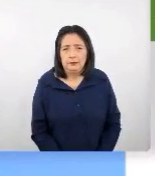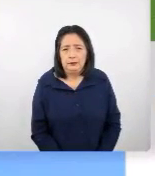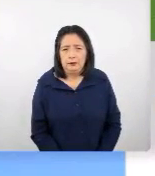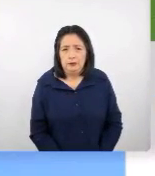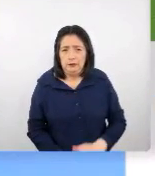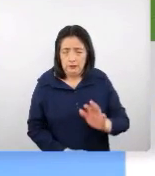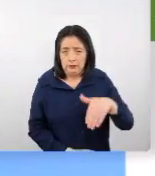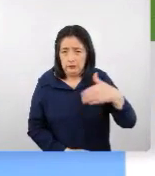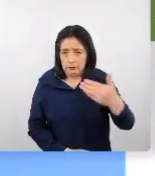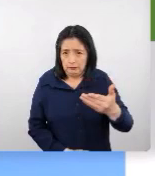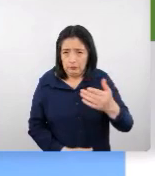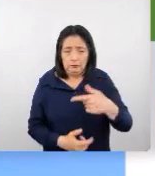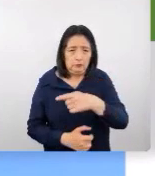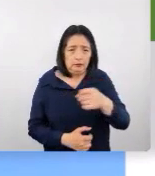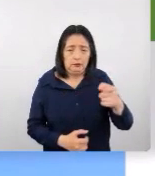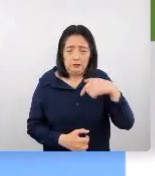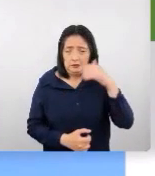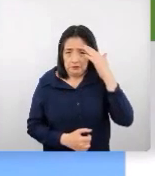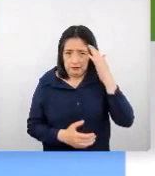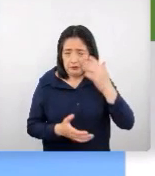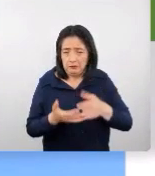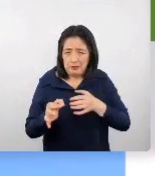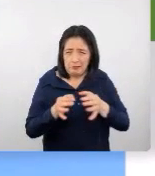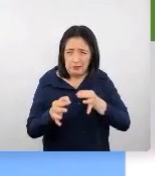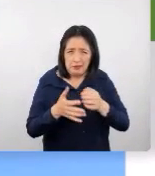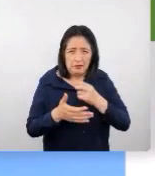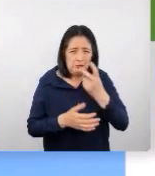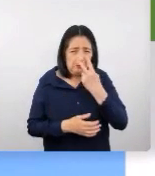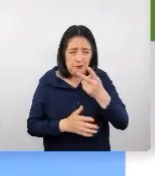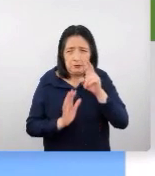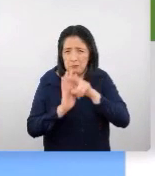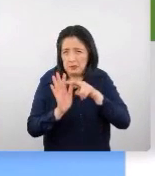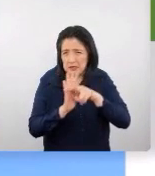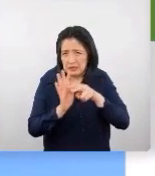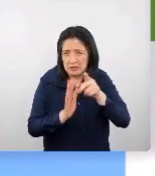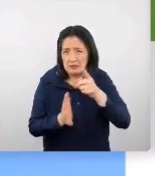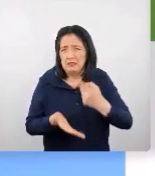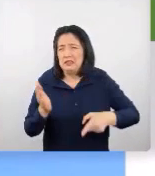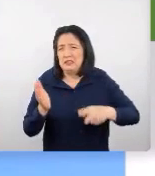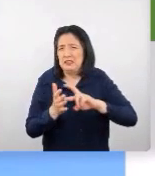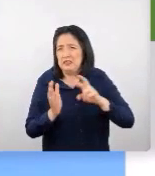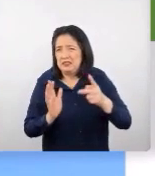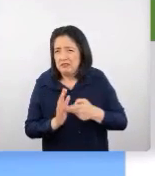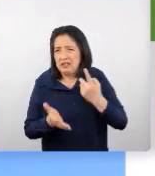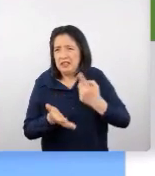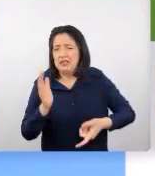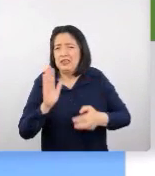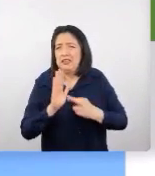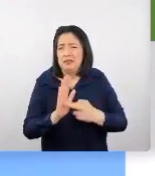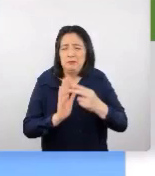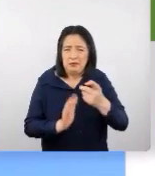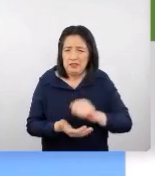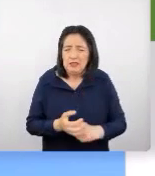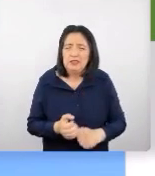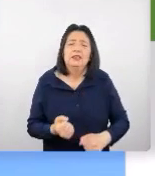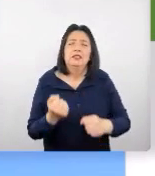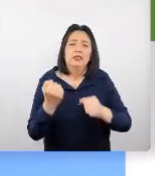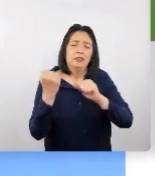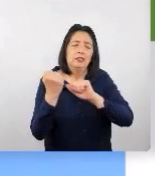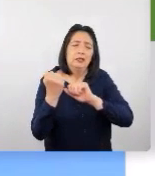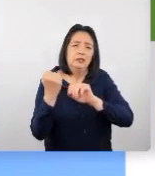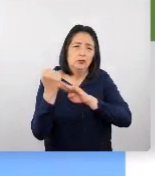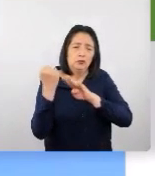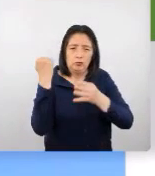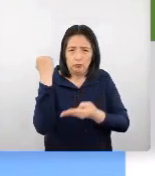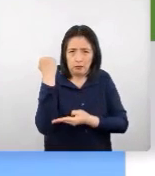A continuación, para que tengan una breve introducción, van a ver un video de lo que significa y lo que representa Dubái, que es el